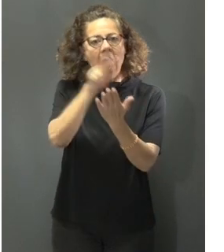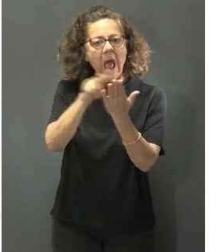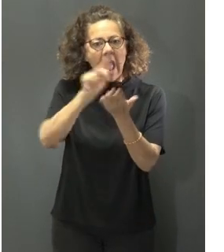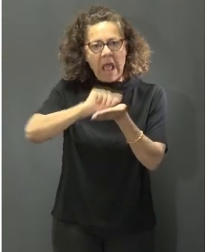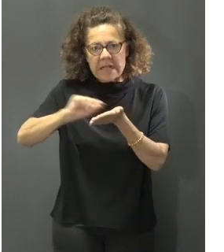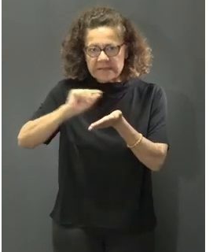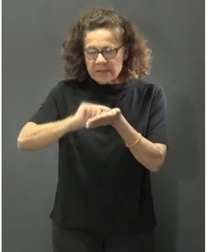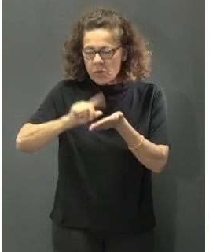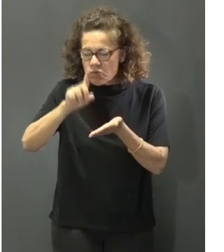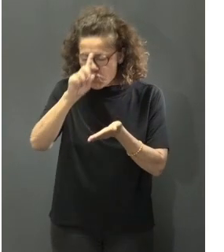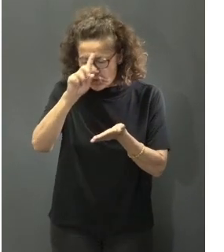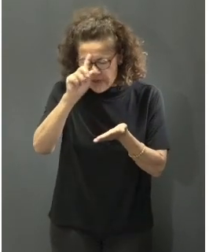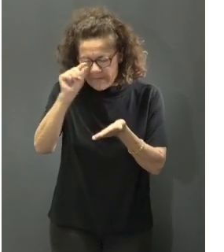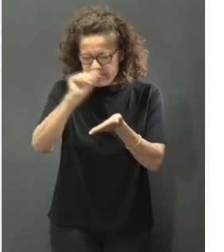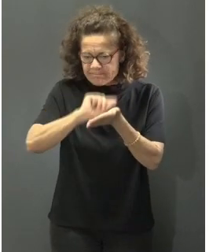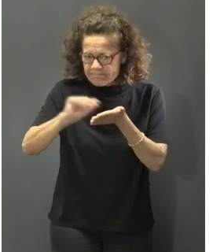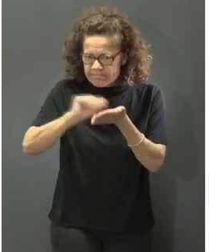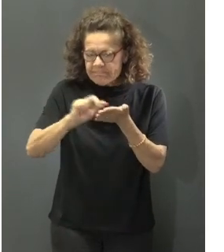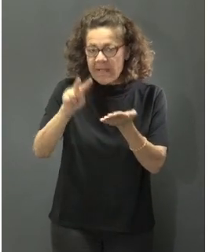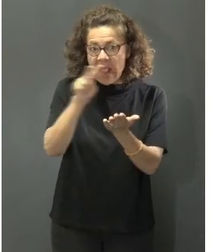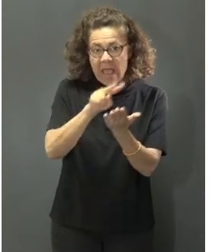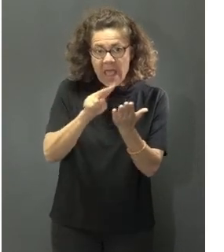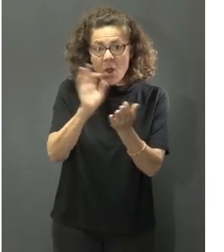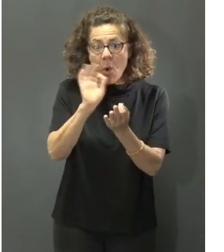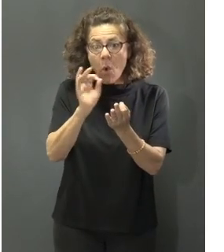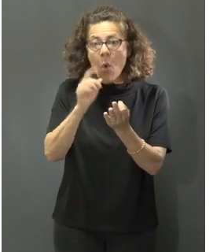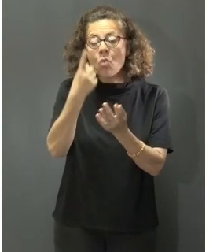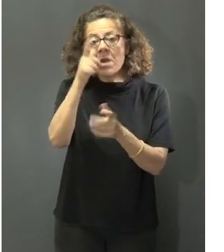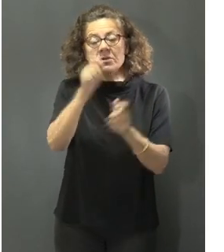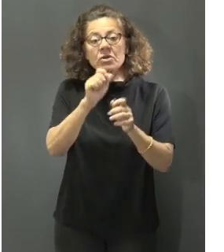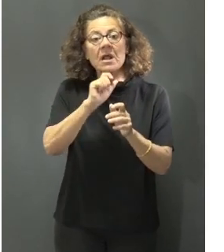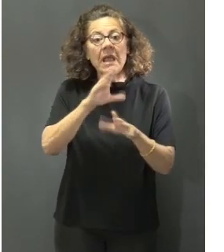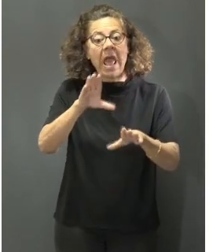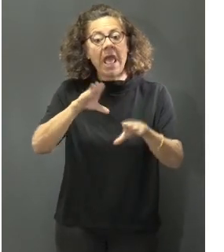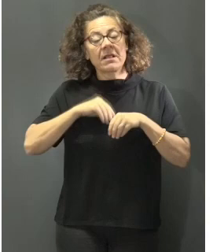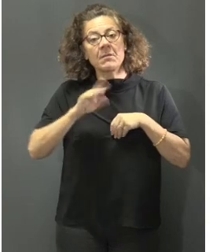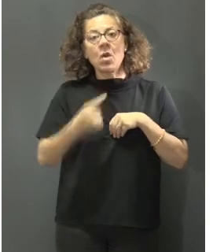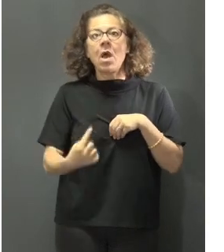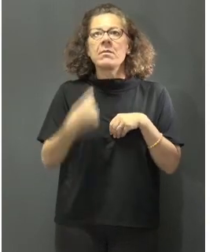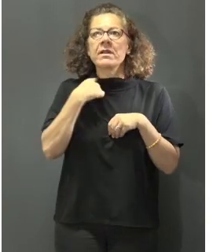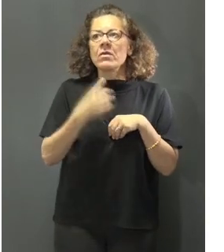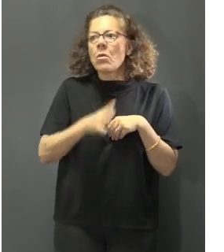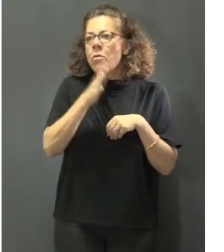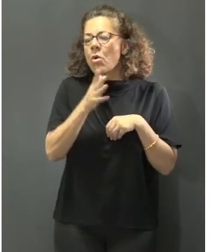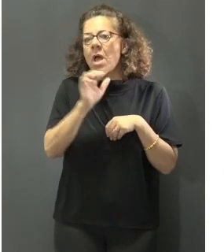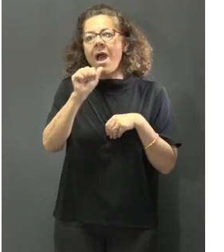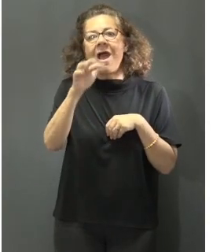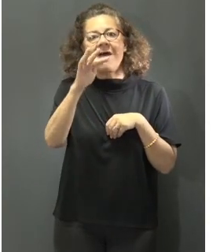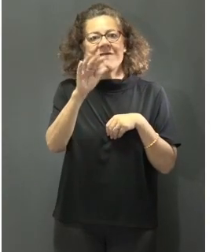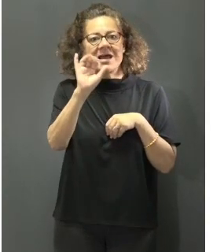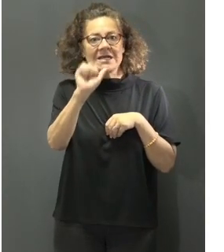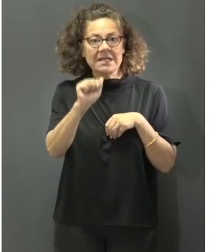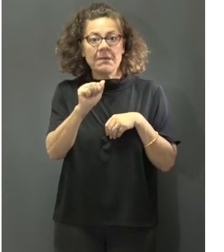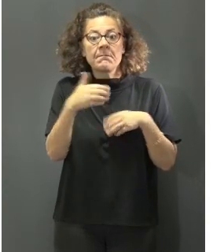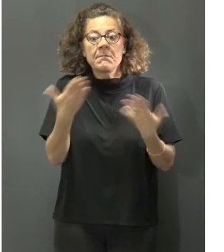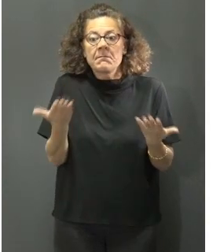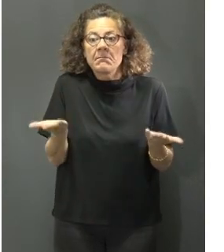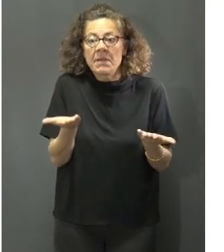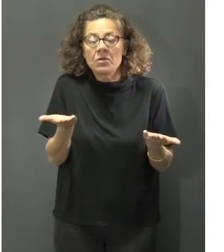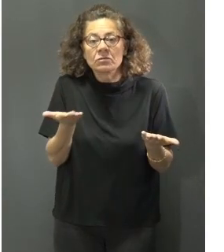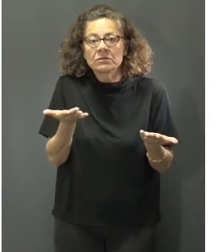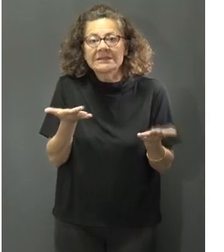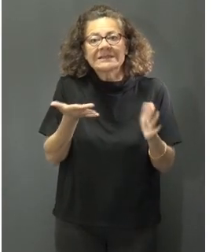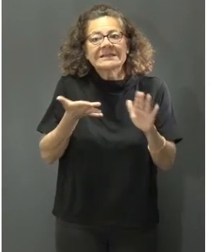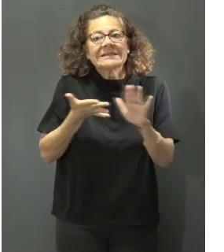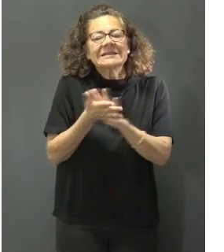lectoescritura, a alguien que la adquirió pero la ha perdido por una afasia, por ejemplo. Pero bueno,